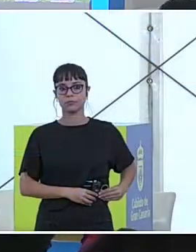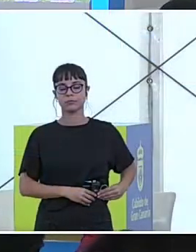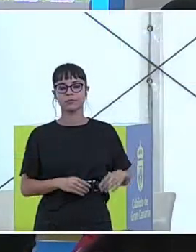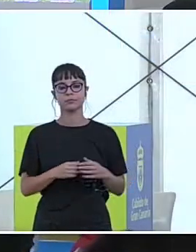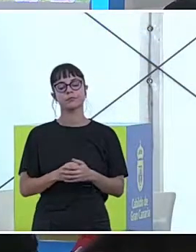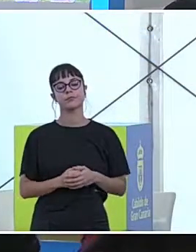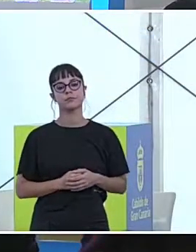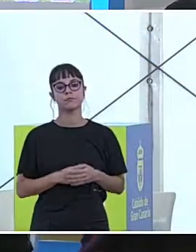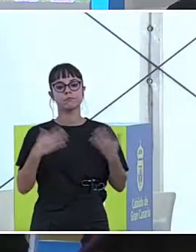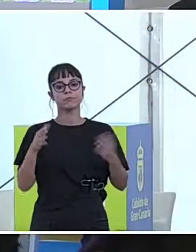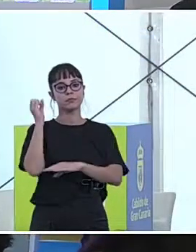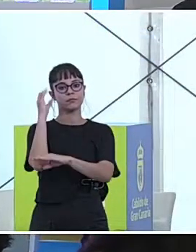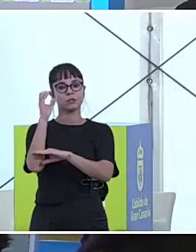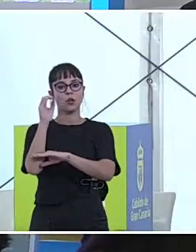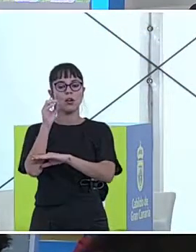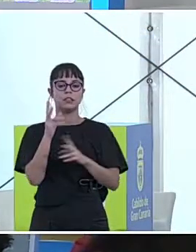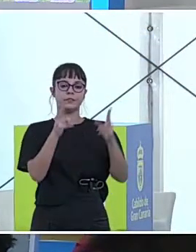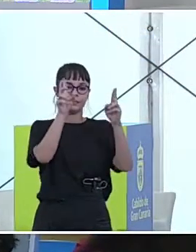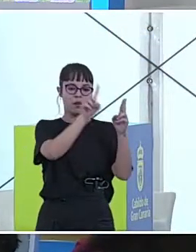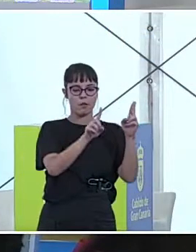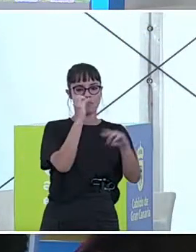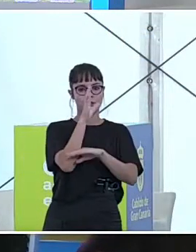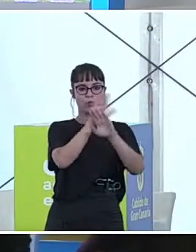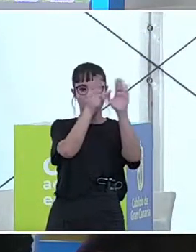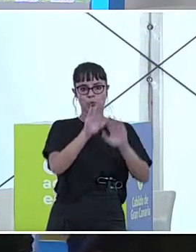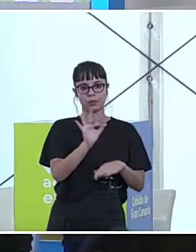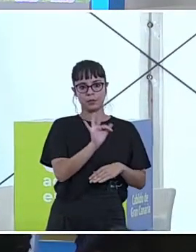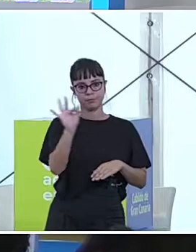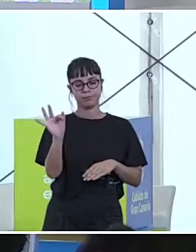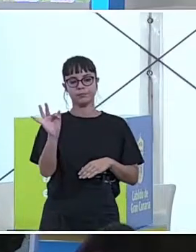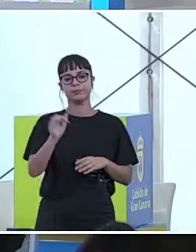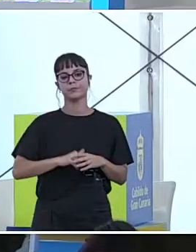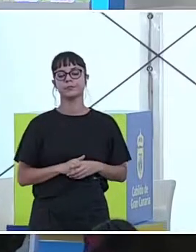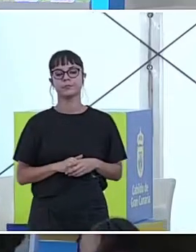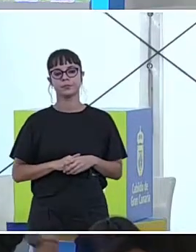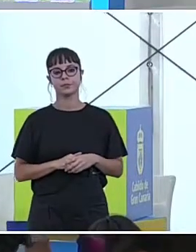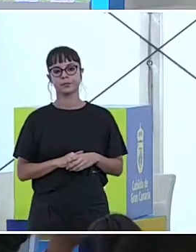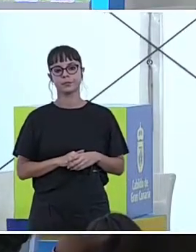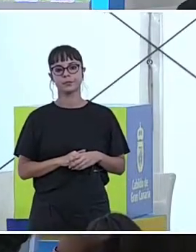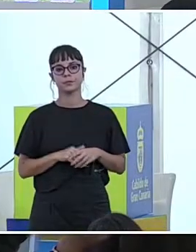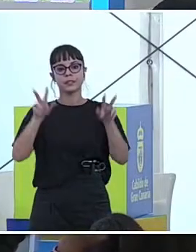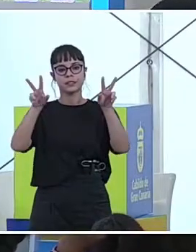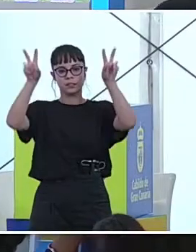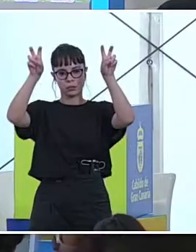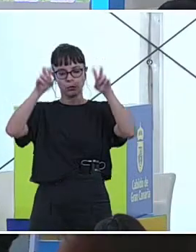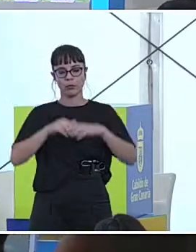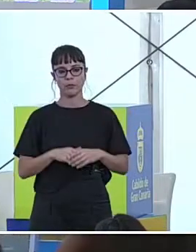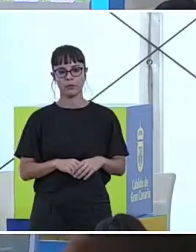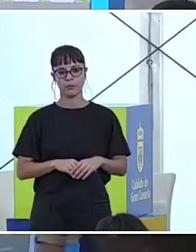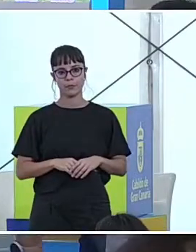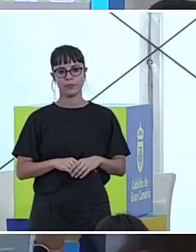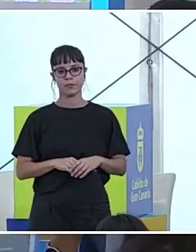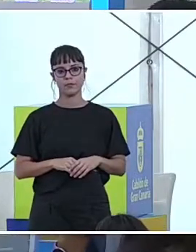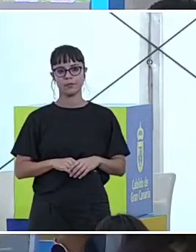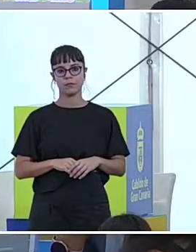Continuamos con la última de las ponencias de esta primera fase de la sesión, cuyo título es Valorización de